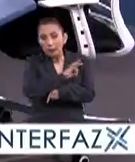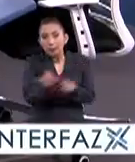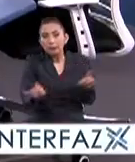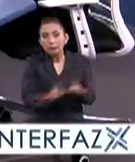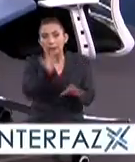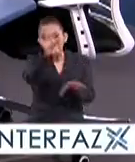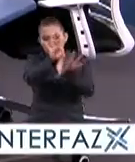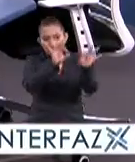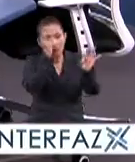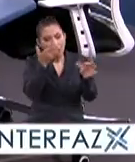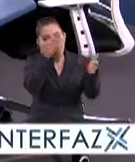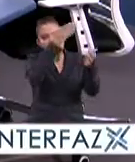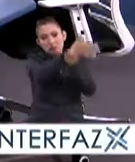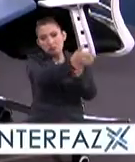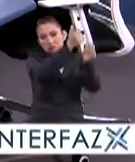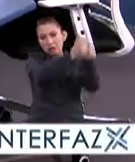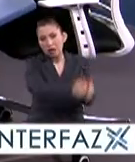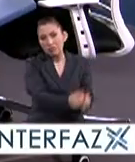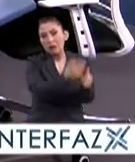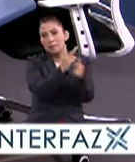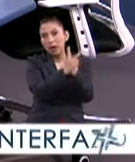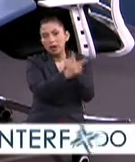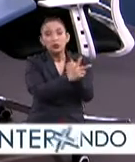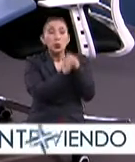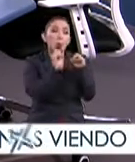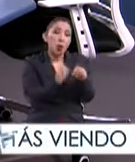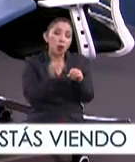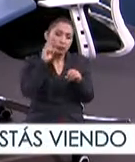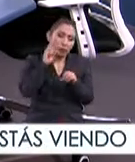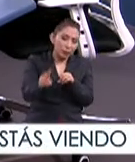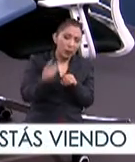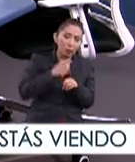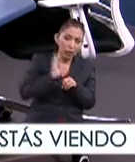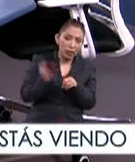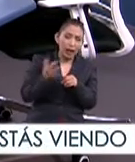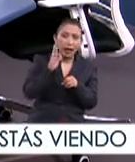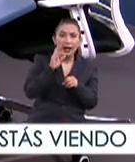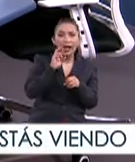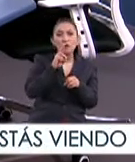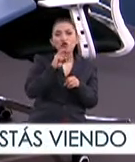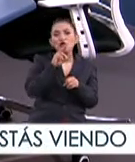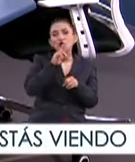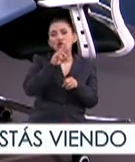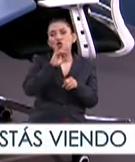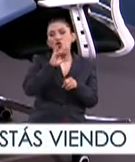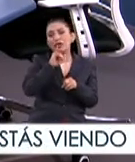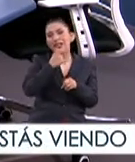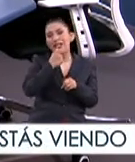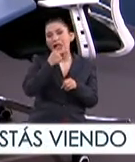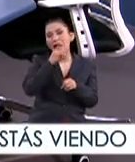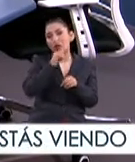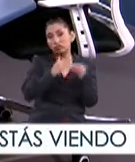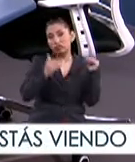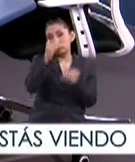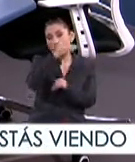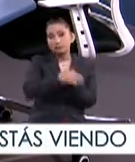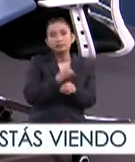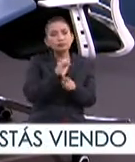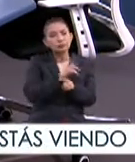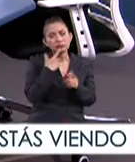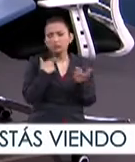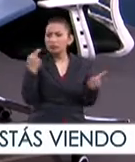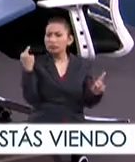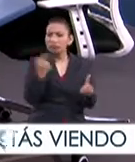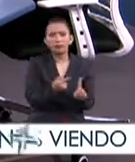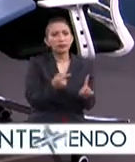ser elegibles para aplicar para asilo y cumplen con la condición de ser un refugiado, el cual es un estándar pues muy elevado. Entonces era la